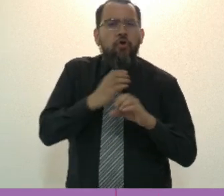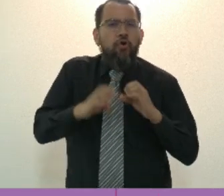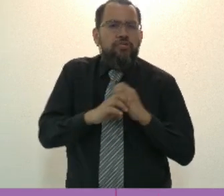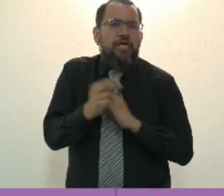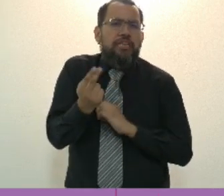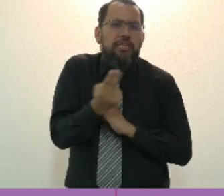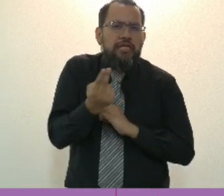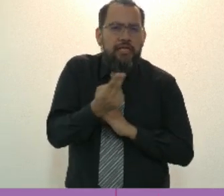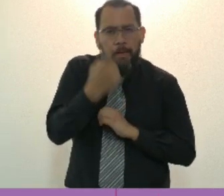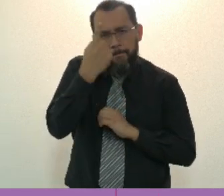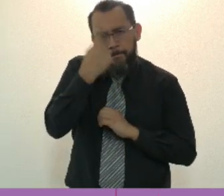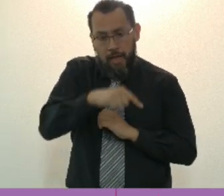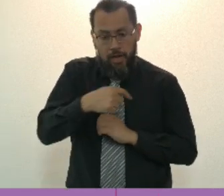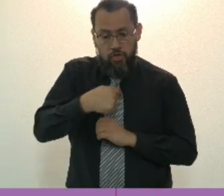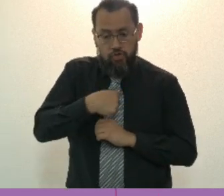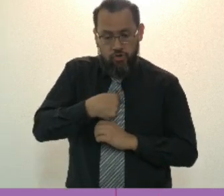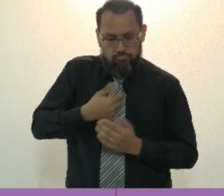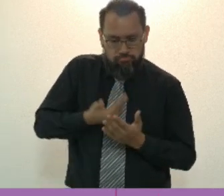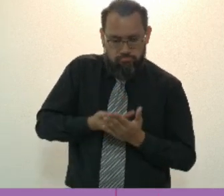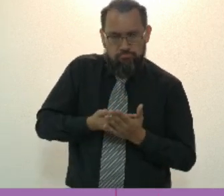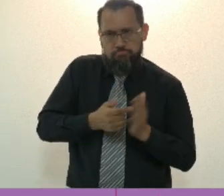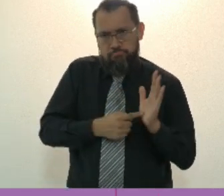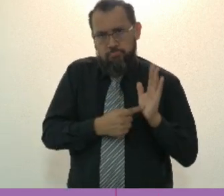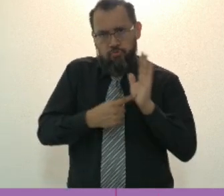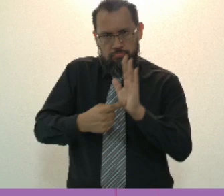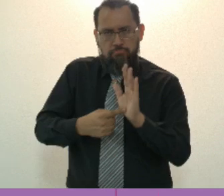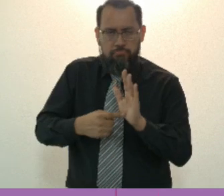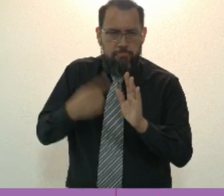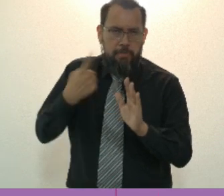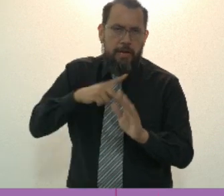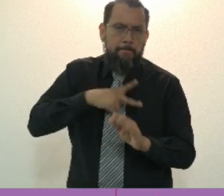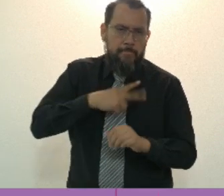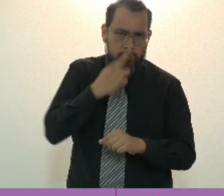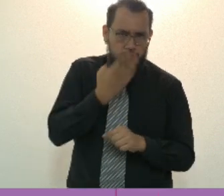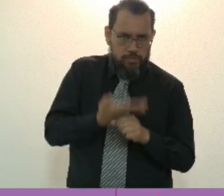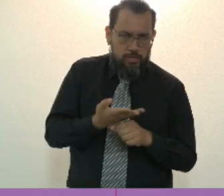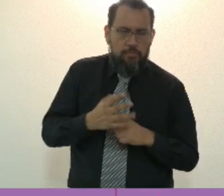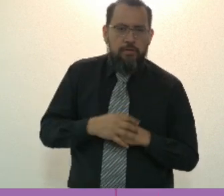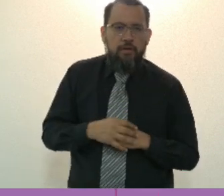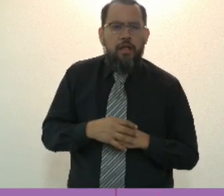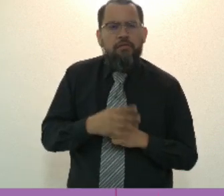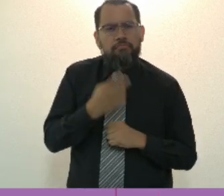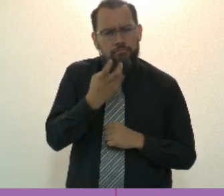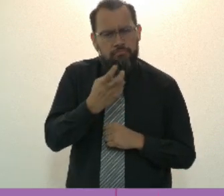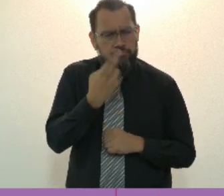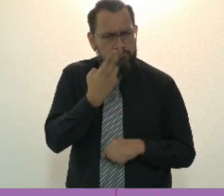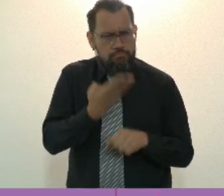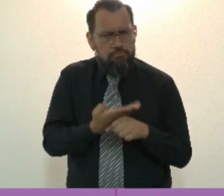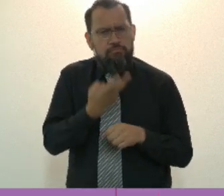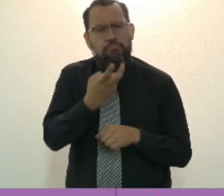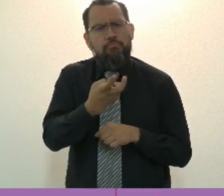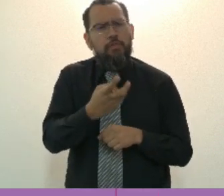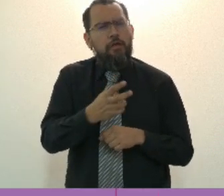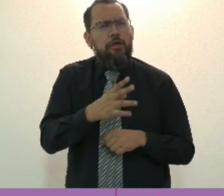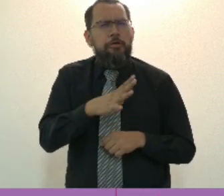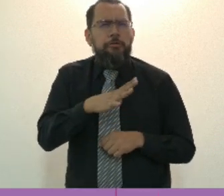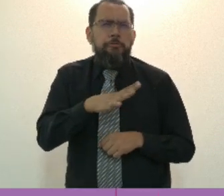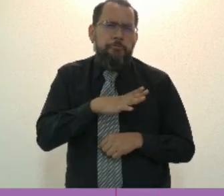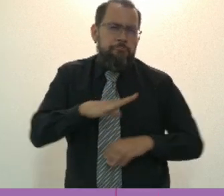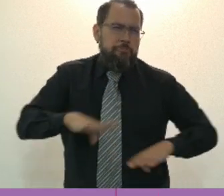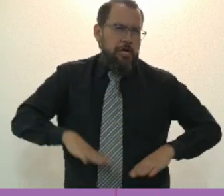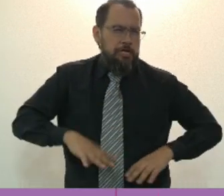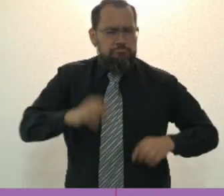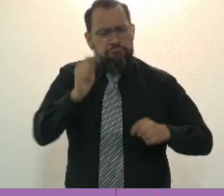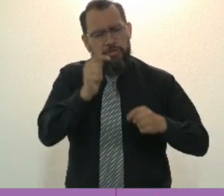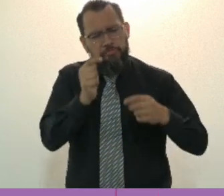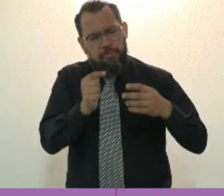lo que en mi actuar está. Esas responsabilidades tienen características muy específicas,